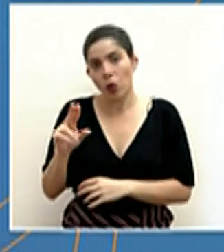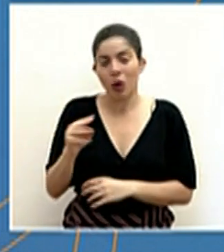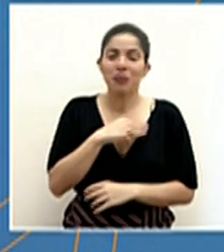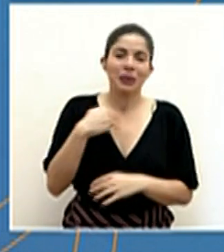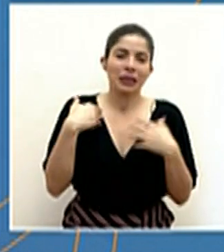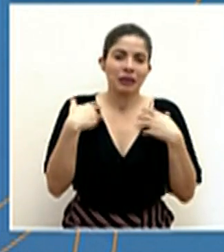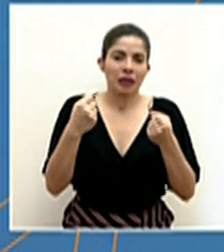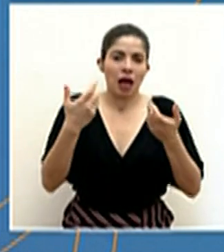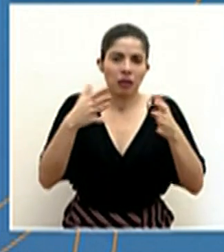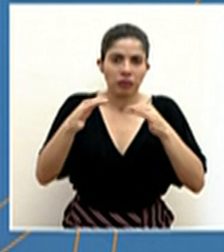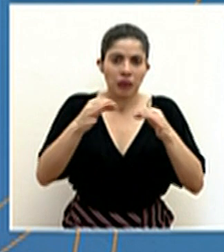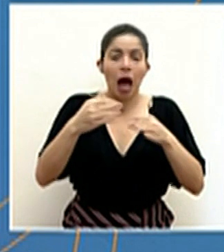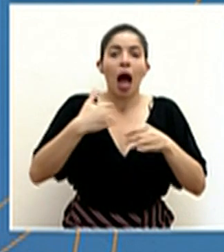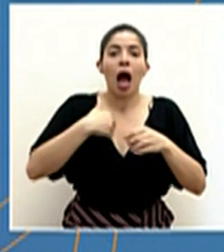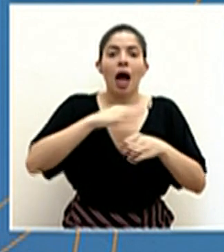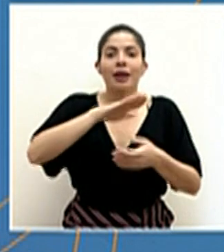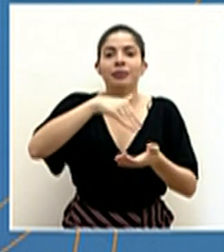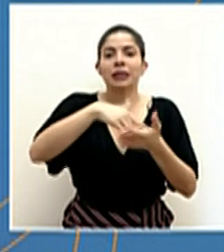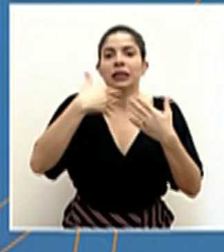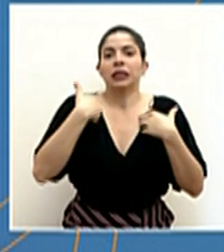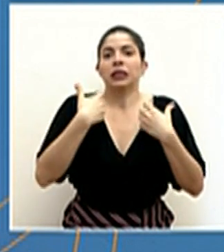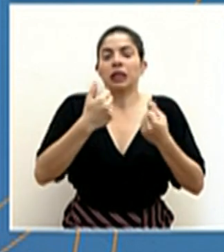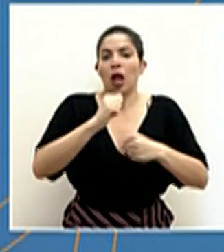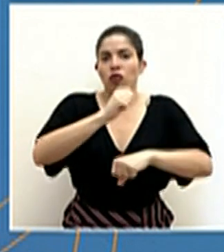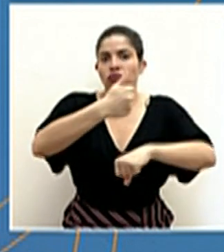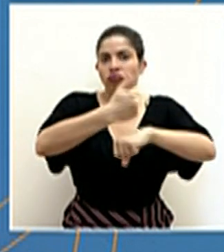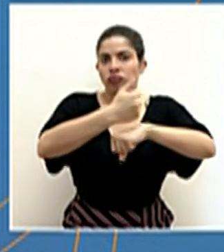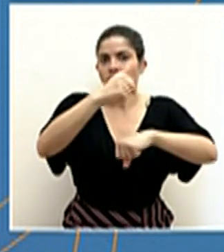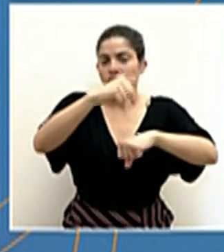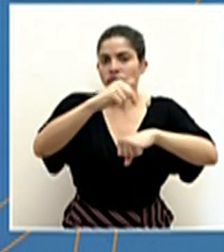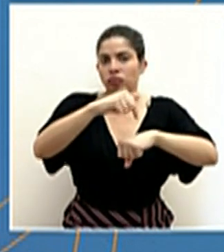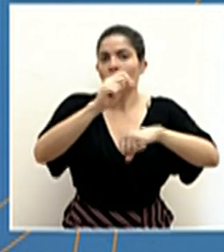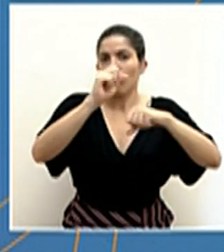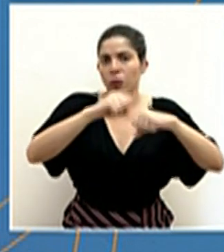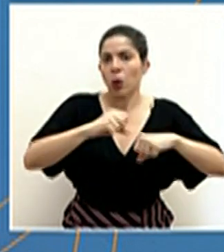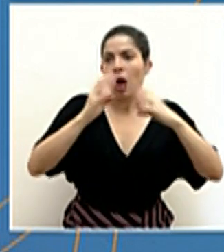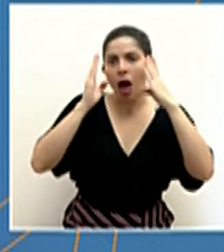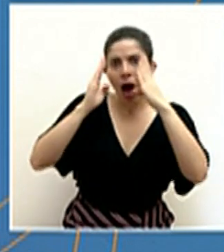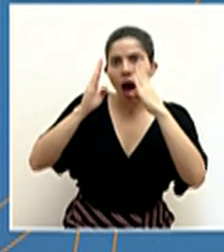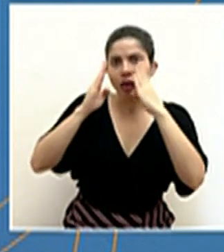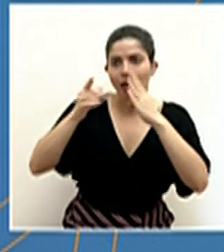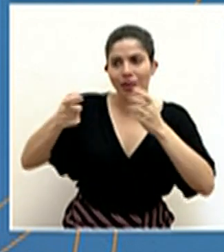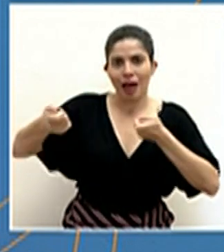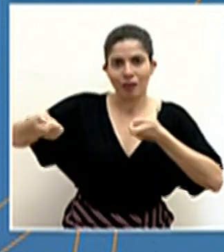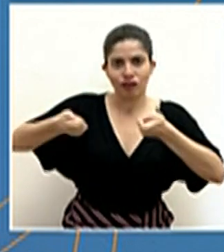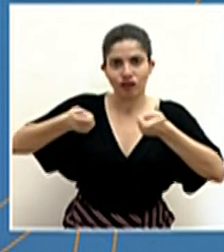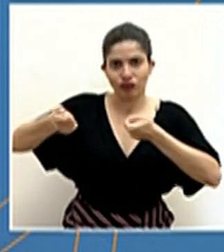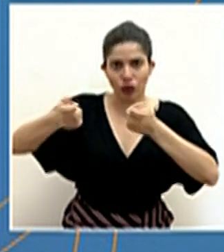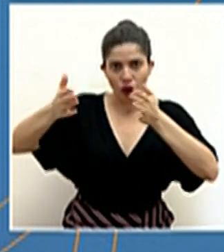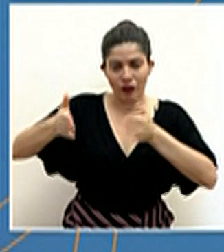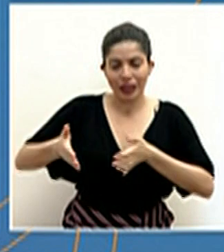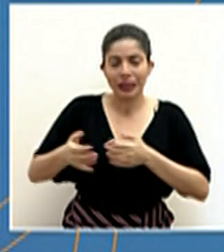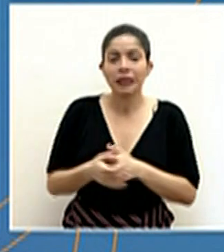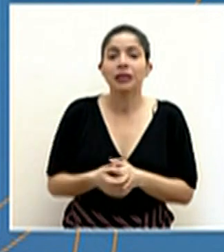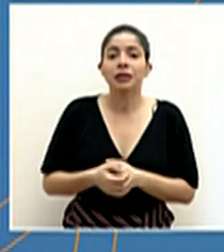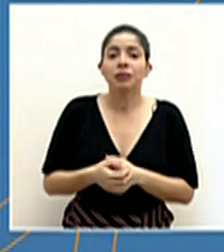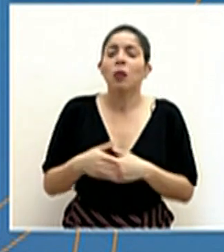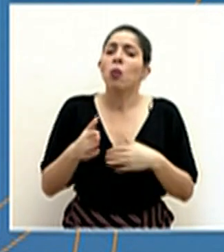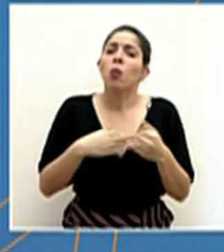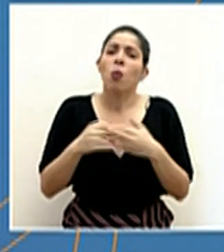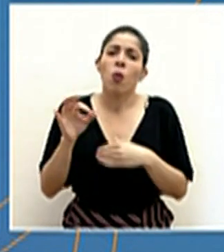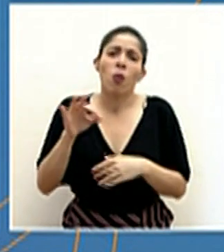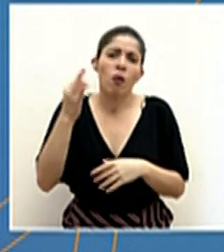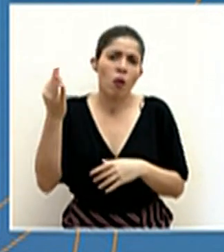Salud, hay un centro de salud que puede atender a estos transportistas y de todas maneras se